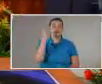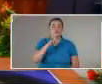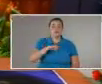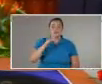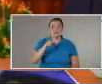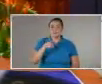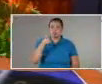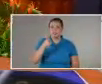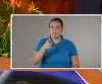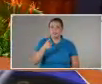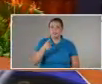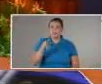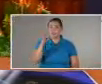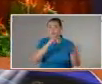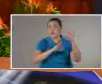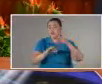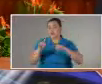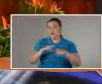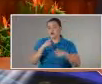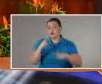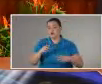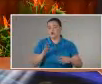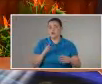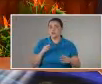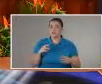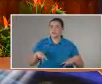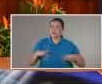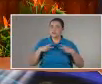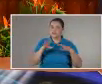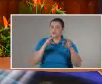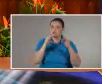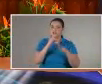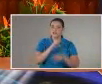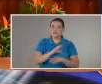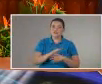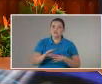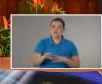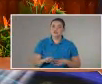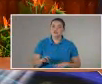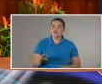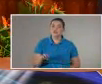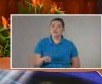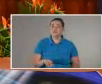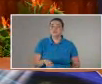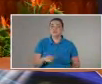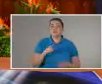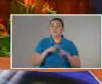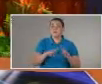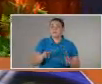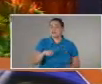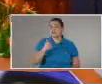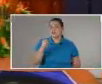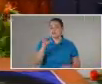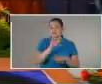o cuando enfrento ciertas cosas, pero otra cosa es seguir a Dios cuando he perdido algo y no tiene explicación. Porque